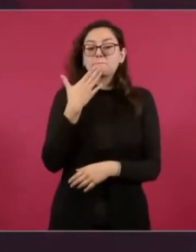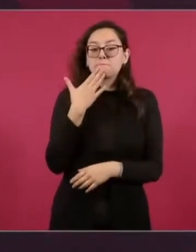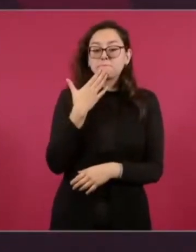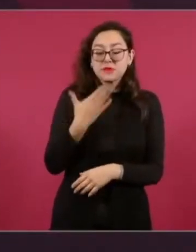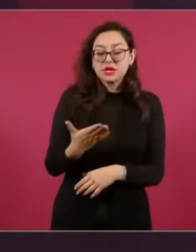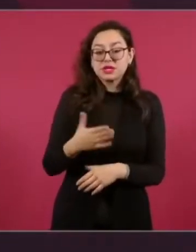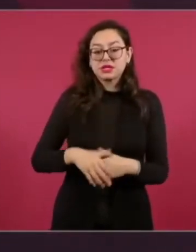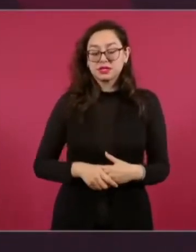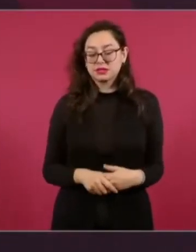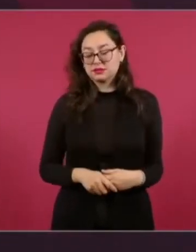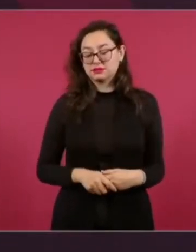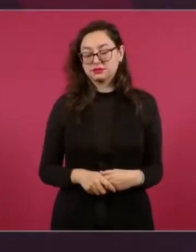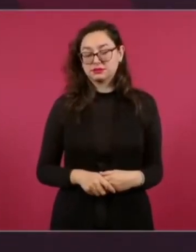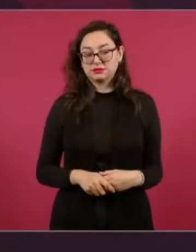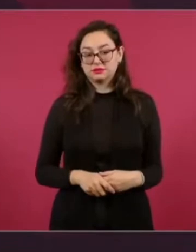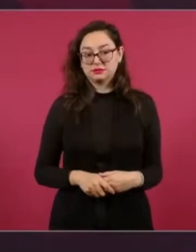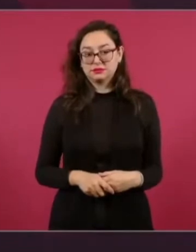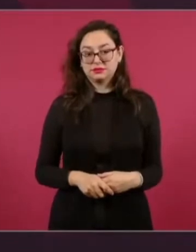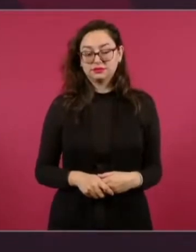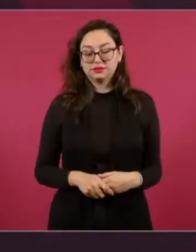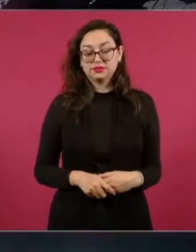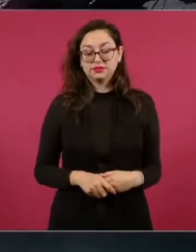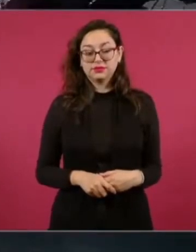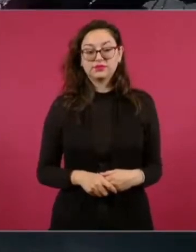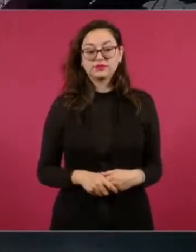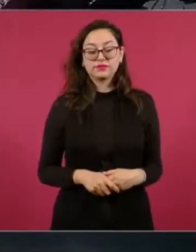Tenías ahí lo de...